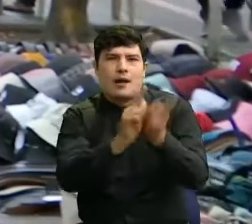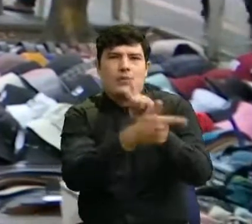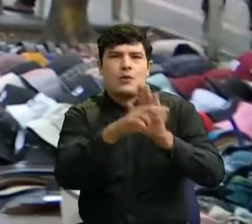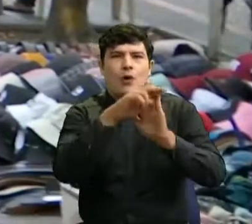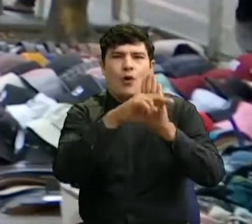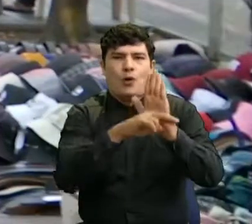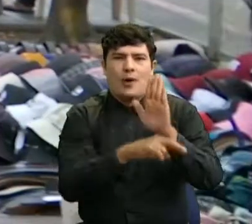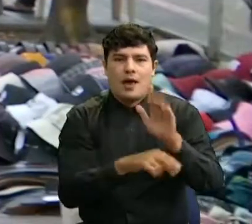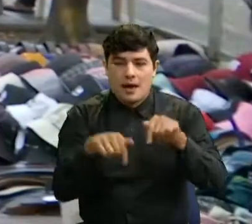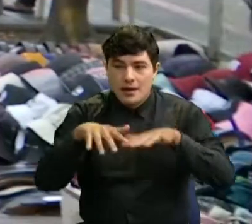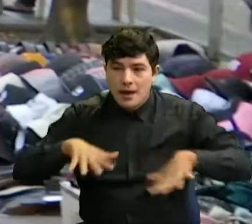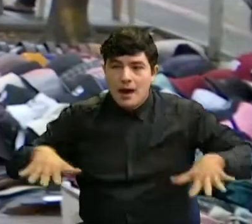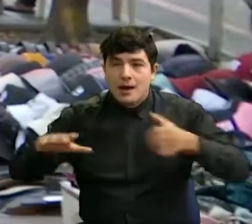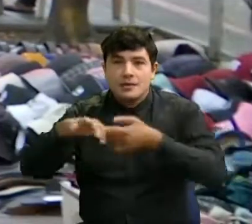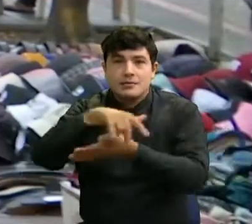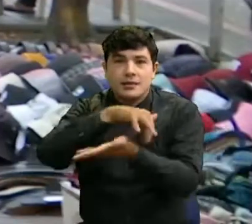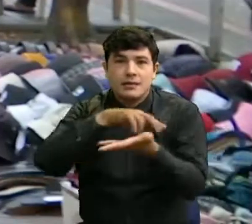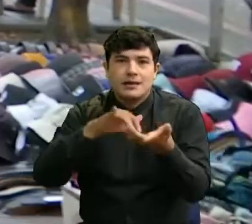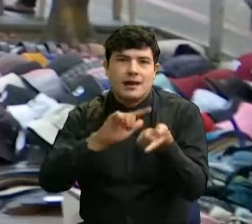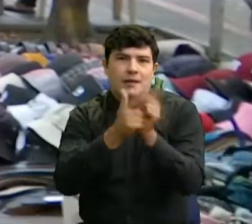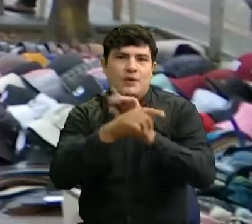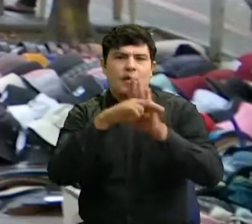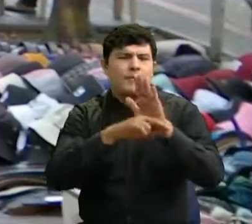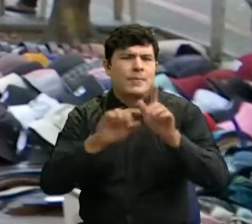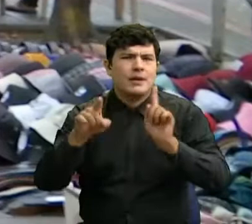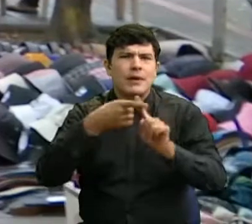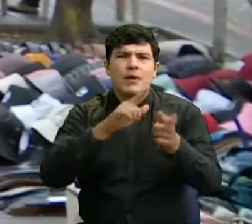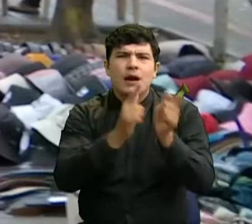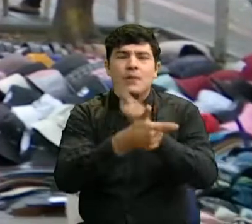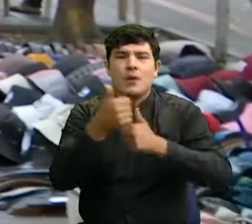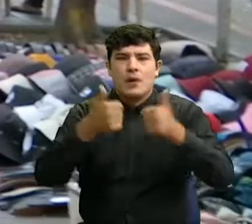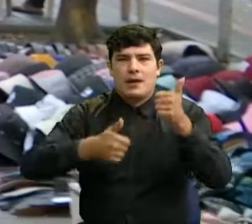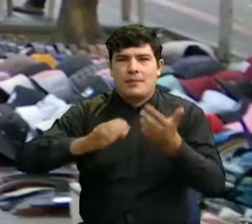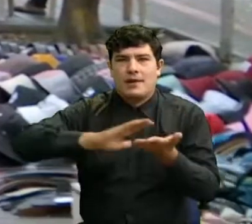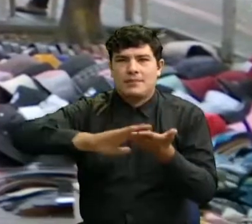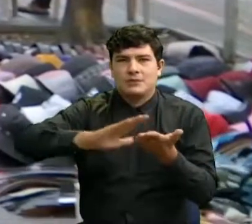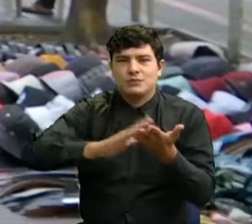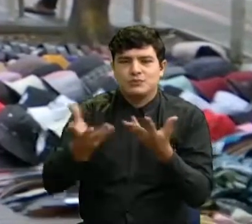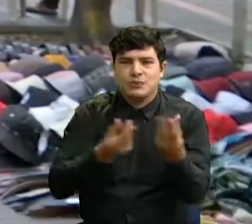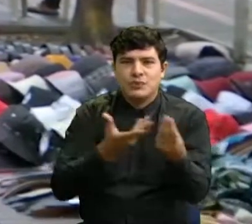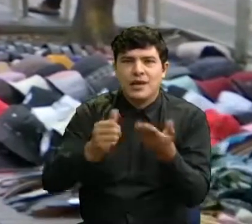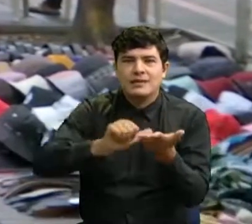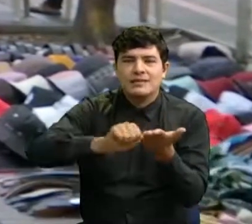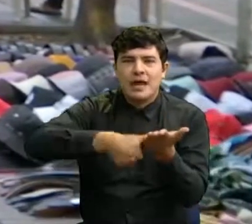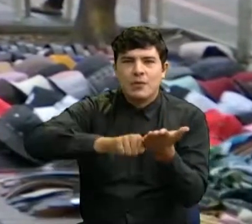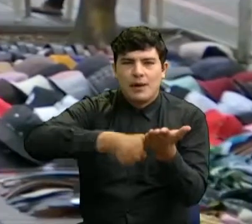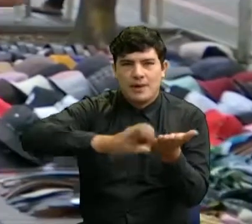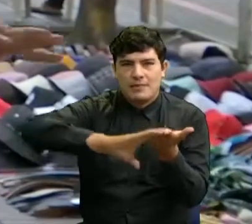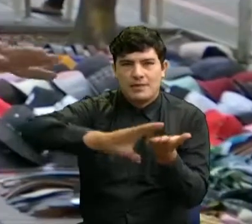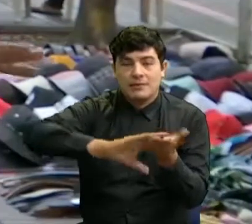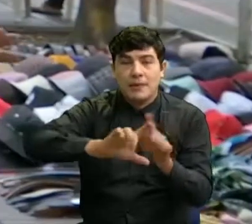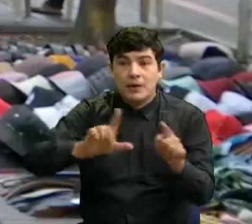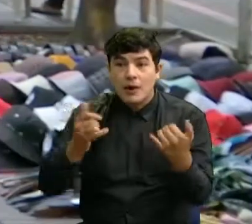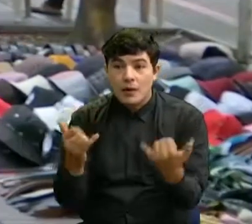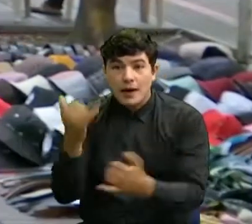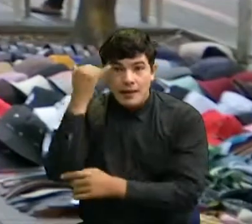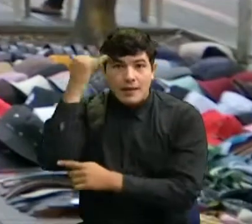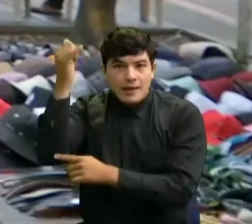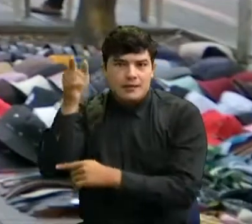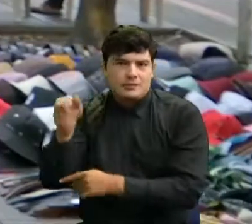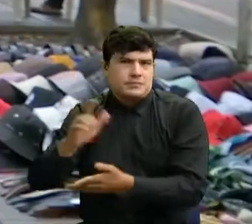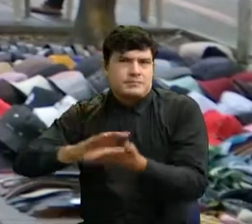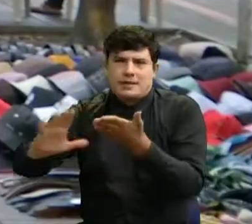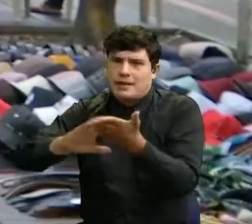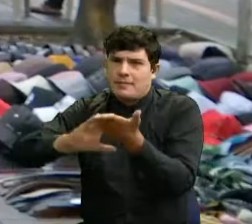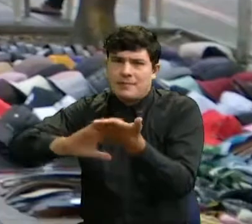estos momentos en el departamento de Santander. La primera de ellas, el pico y cédula. La idea para el alcalde de Bucaramanga es eliminar esta